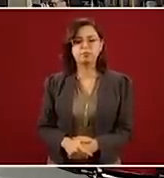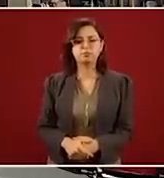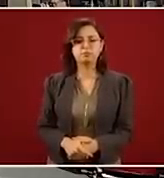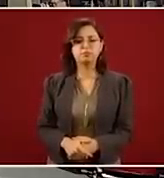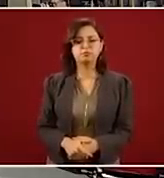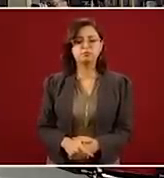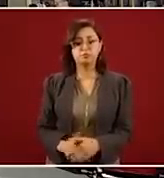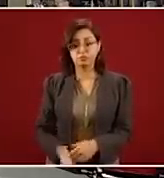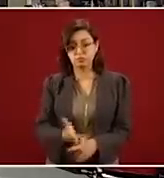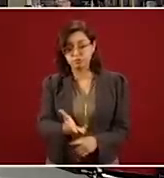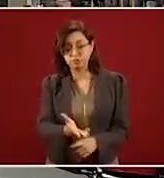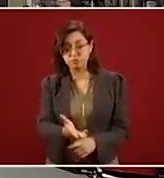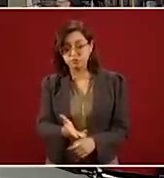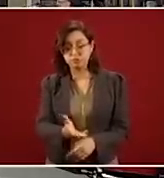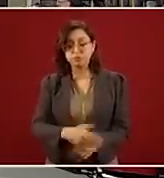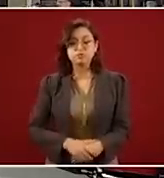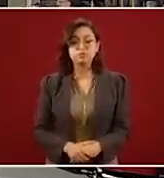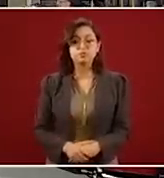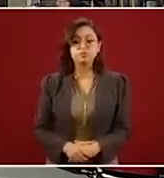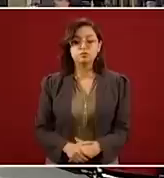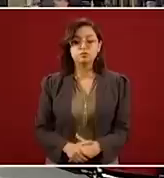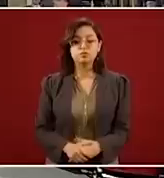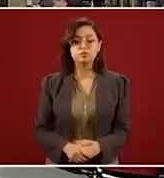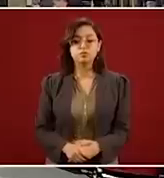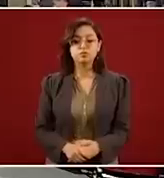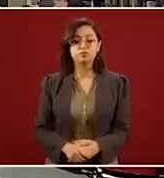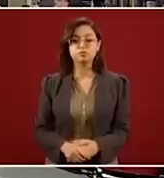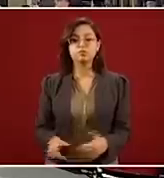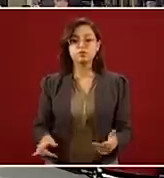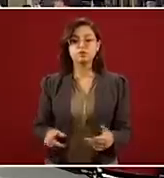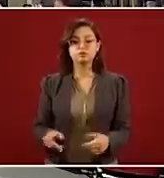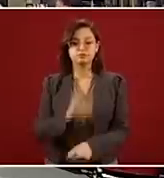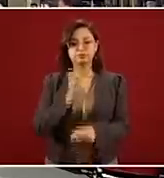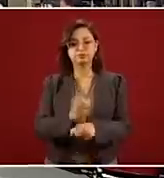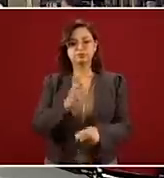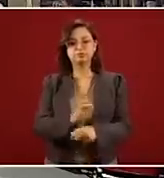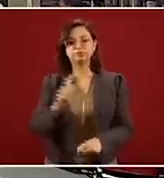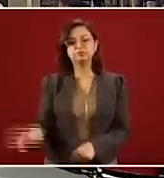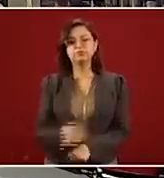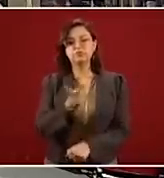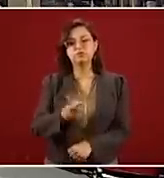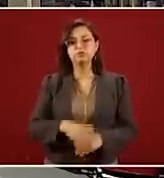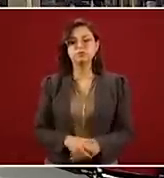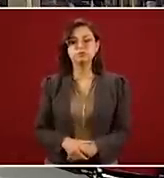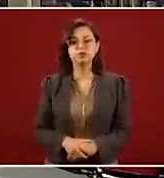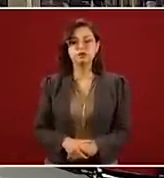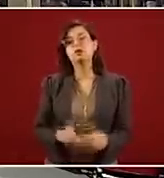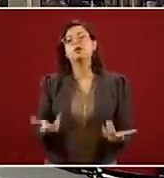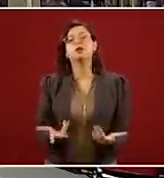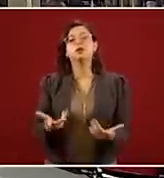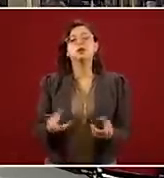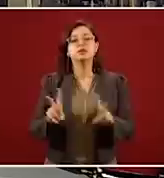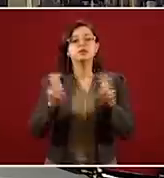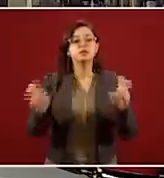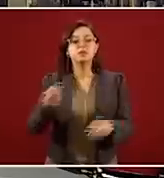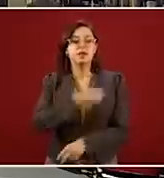¿Sí? Todavía. ¿Terminaste? Sí, no, la segunda, señor presidente, sí. Y por último. Así como en el sector salud se